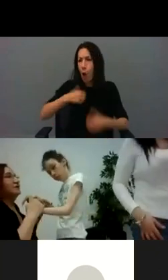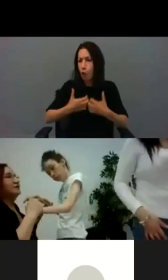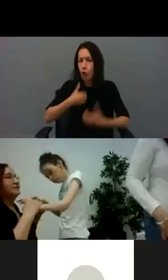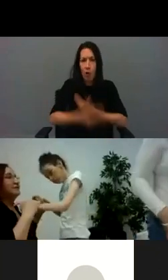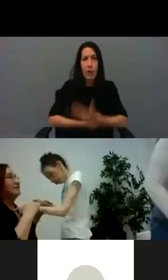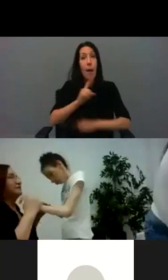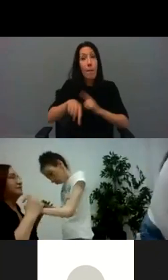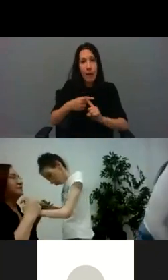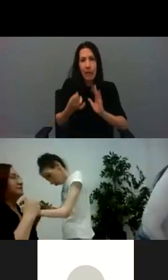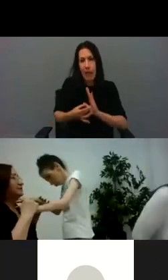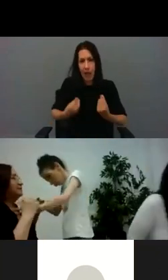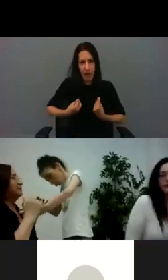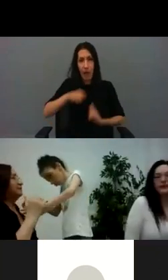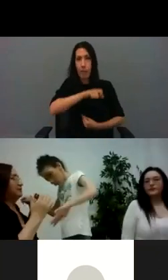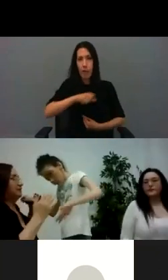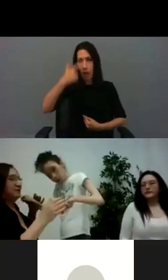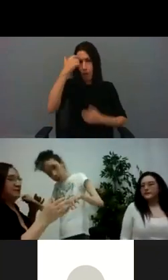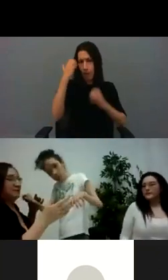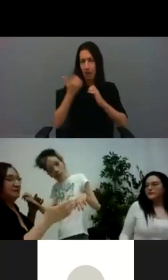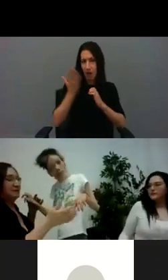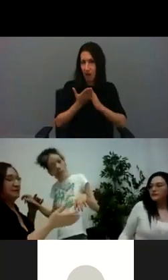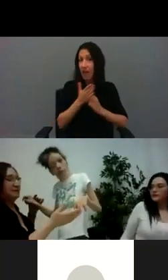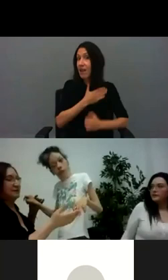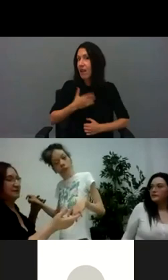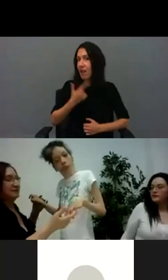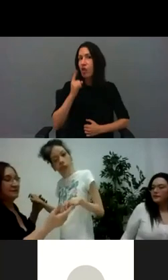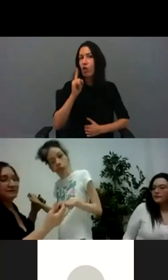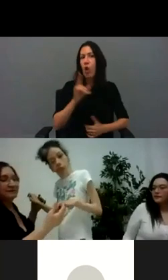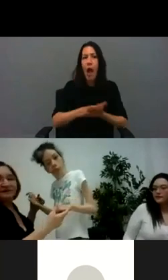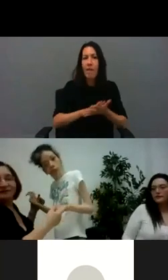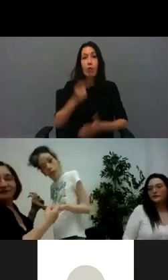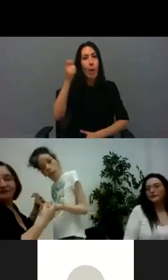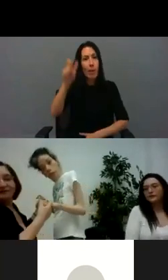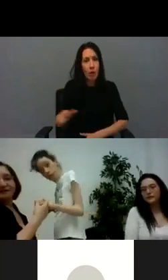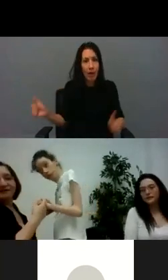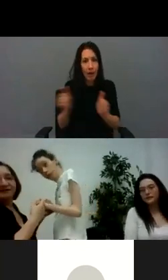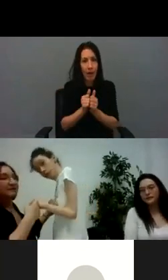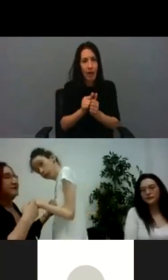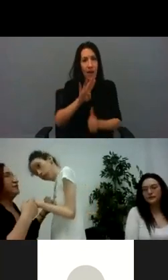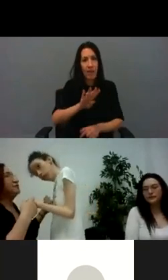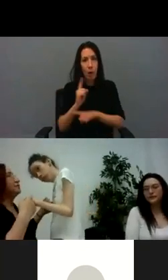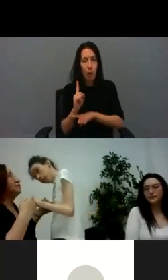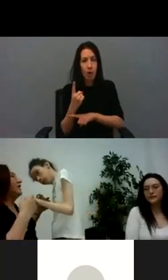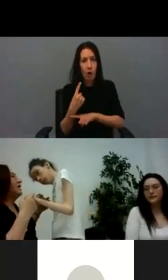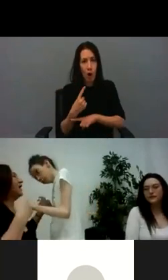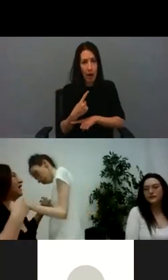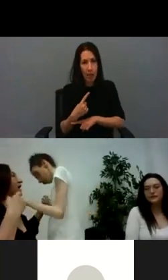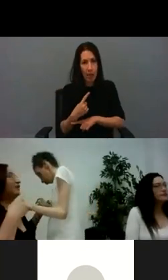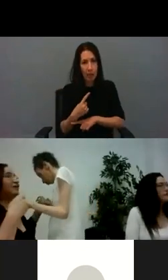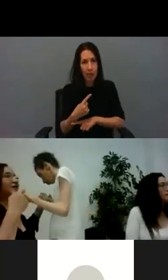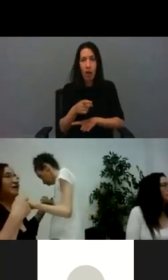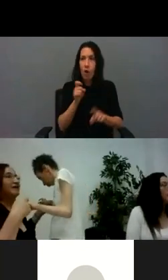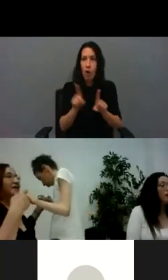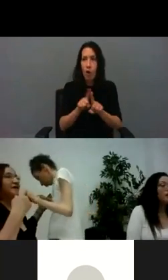parálisis cerebral. Entonces, no solo estamos hablando de una persona que sea las manos y los pies de la persona con parálisis cerebral,